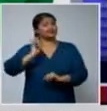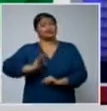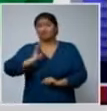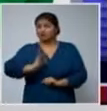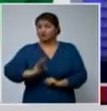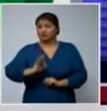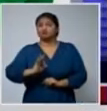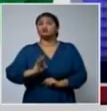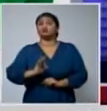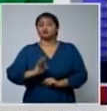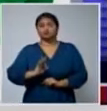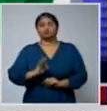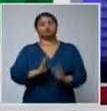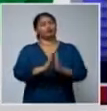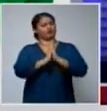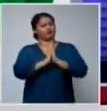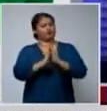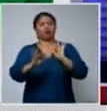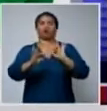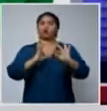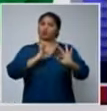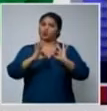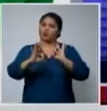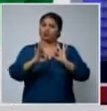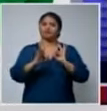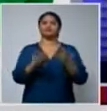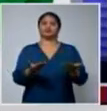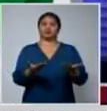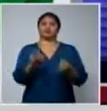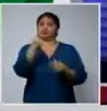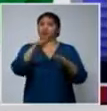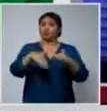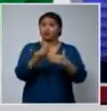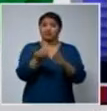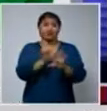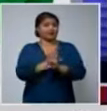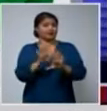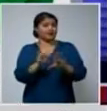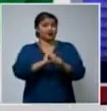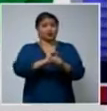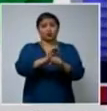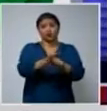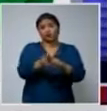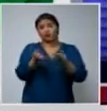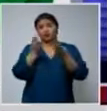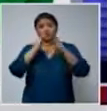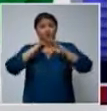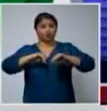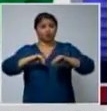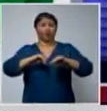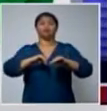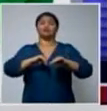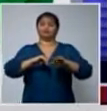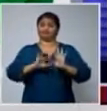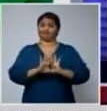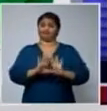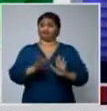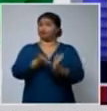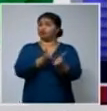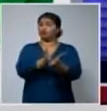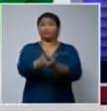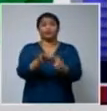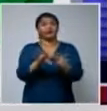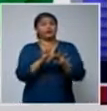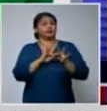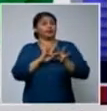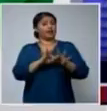se logre controlar, aunque indiscutiblemente se presentan estas complicaciones y